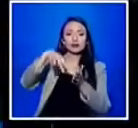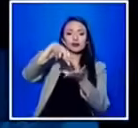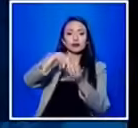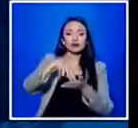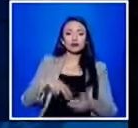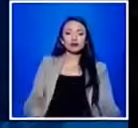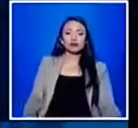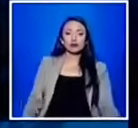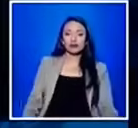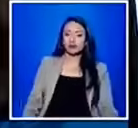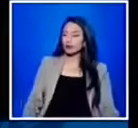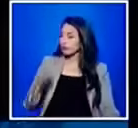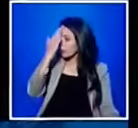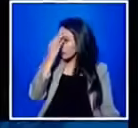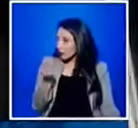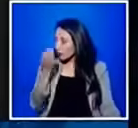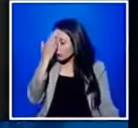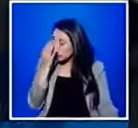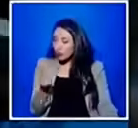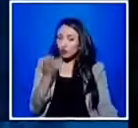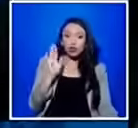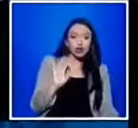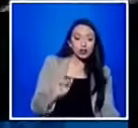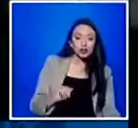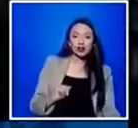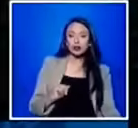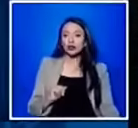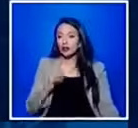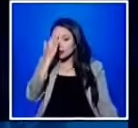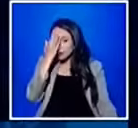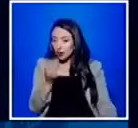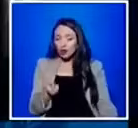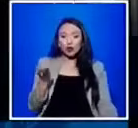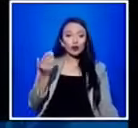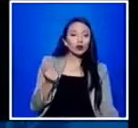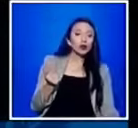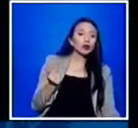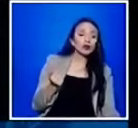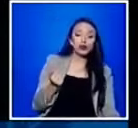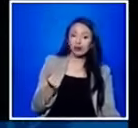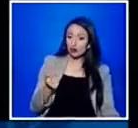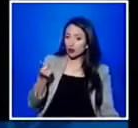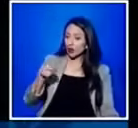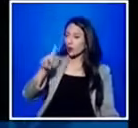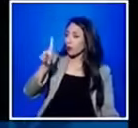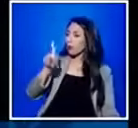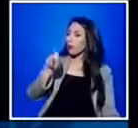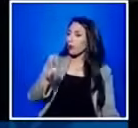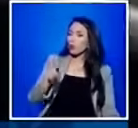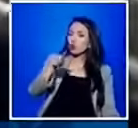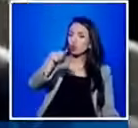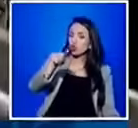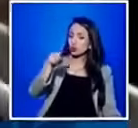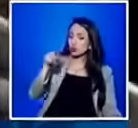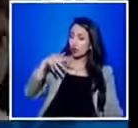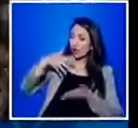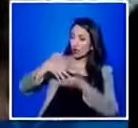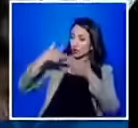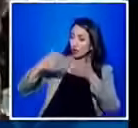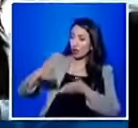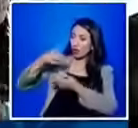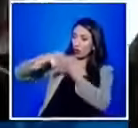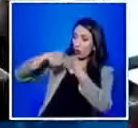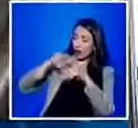Muy buenos días, cómo le va mi amigo? ¿Ha cambiado tal vez la situación un poco desde que ya